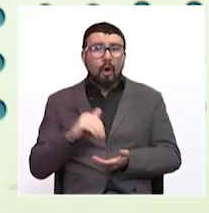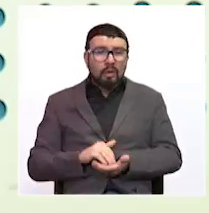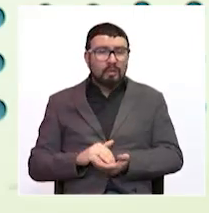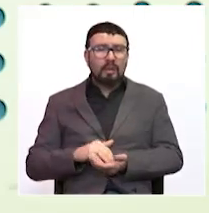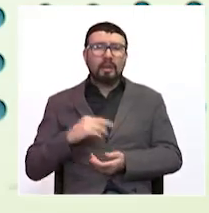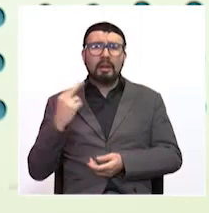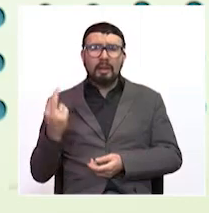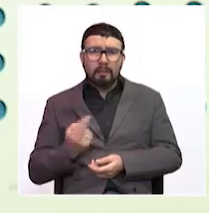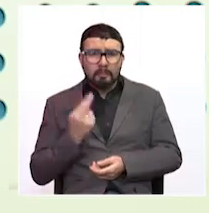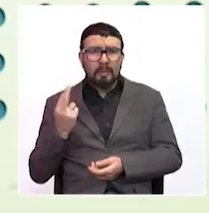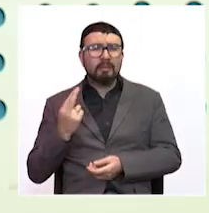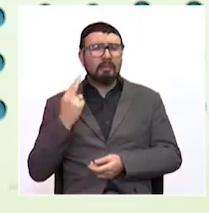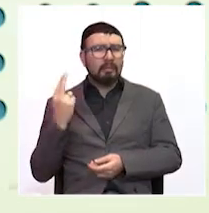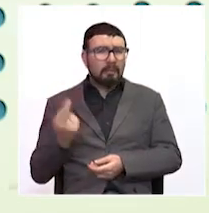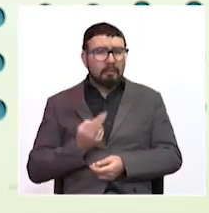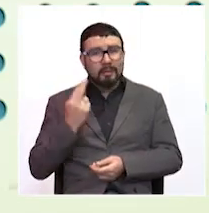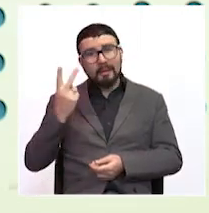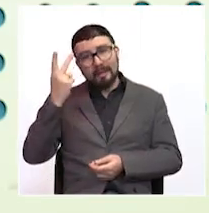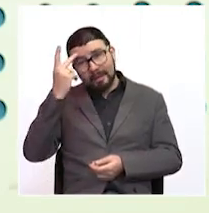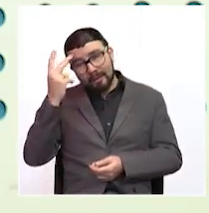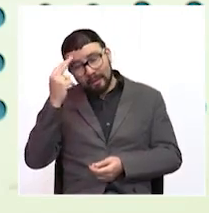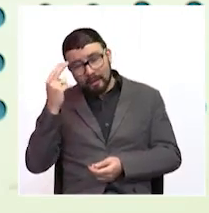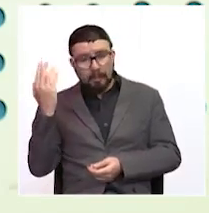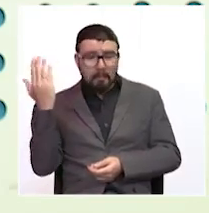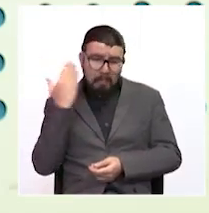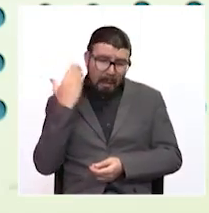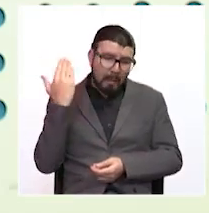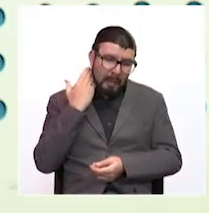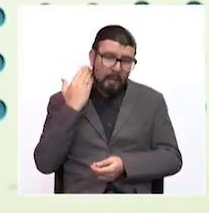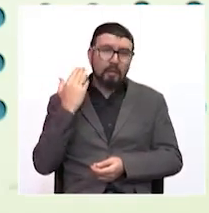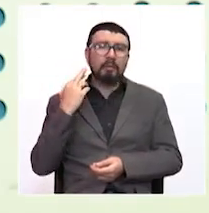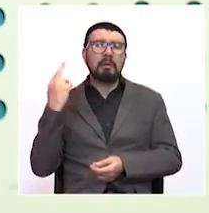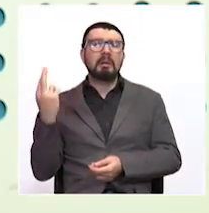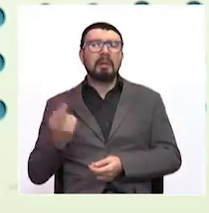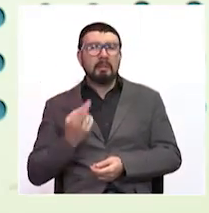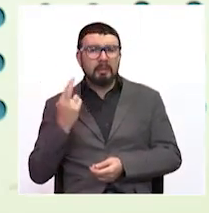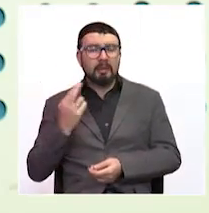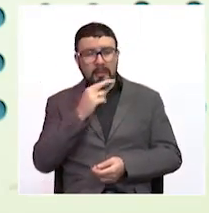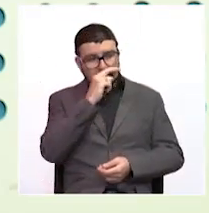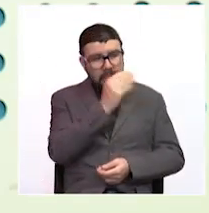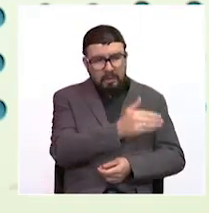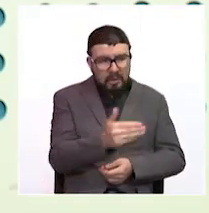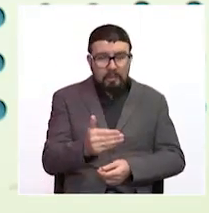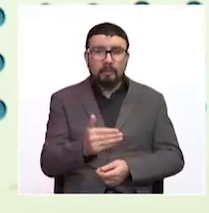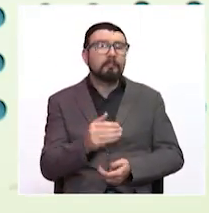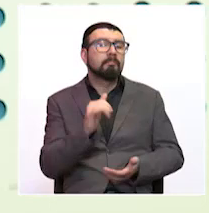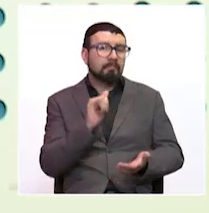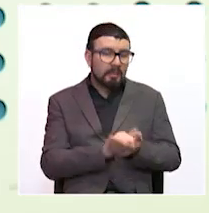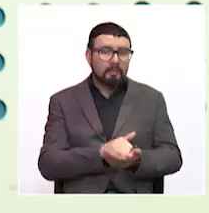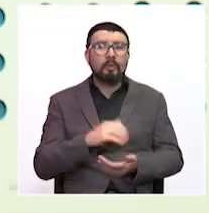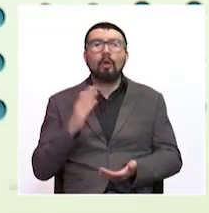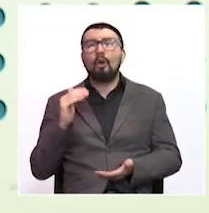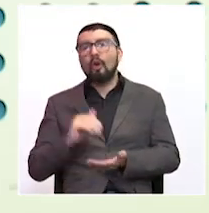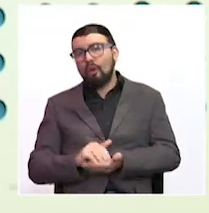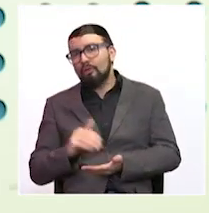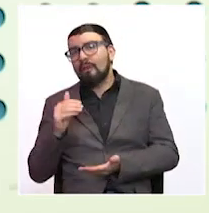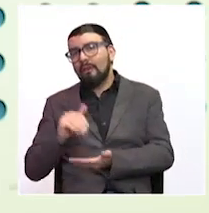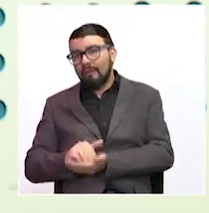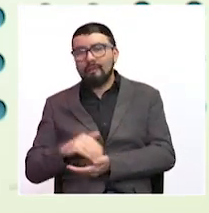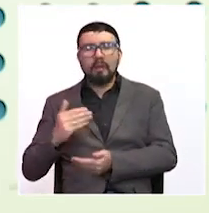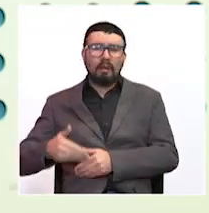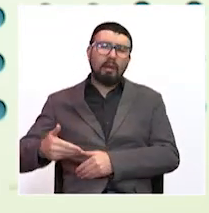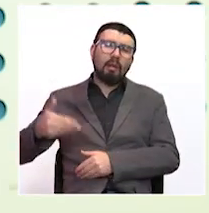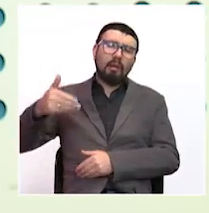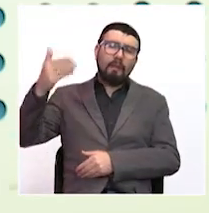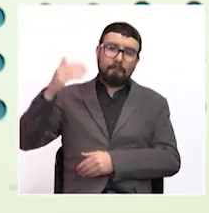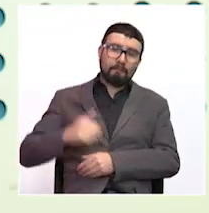pedagógicos de los cuales fue víctima de los terrenos de su infancia o sea que de